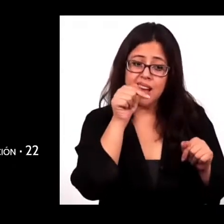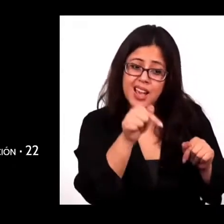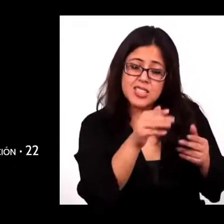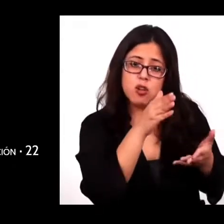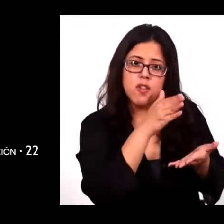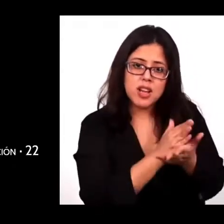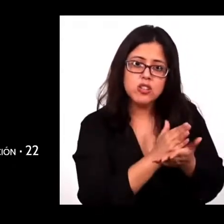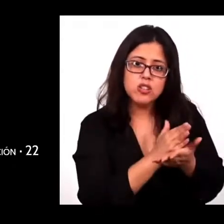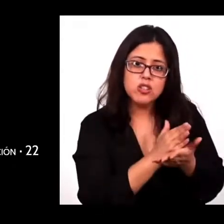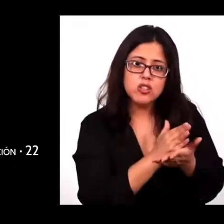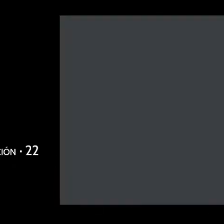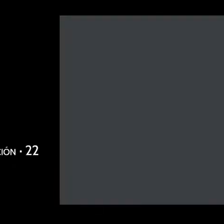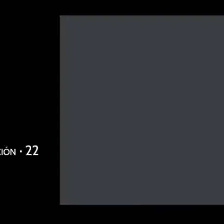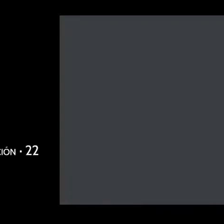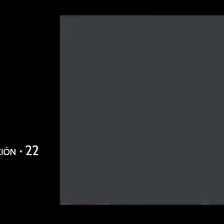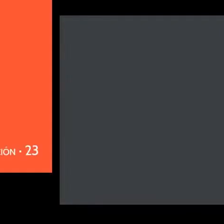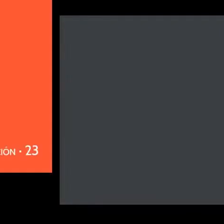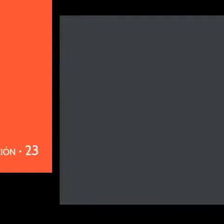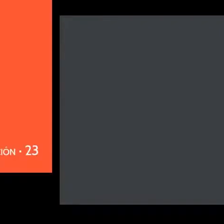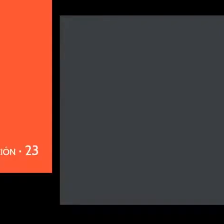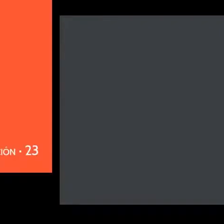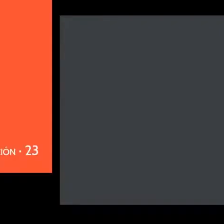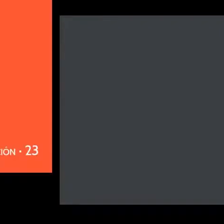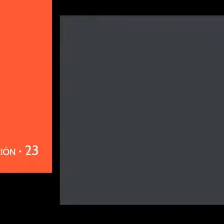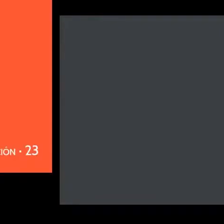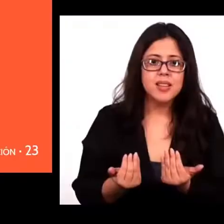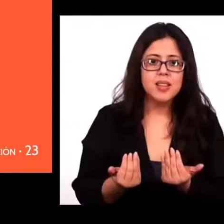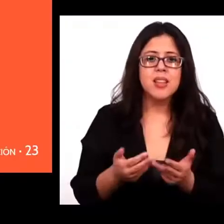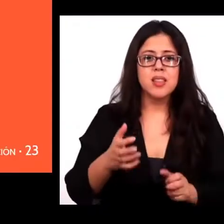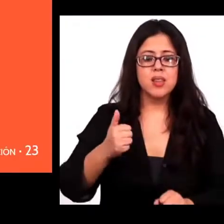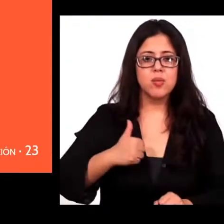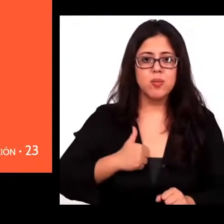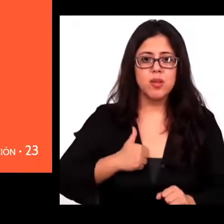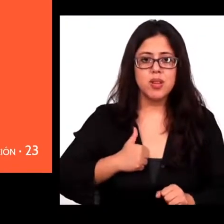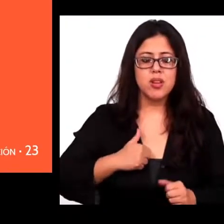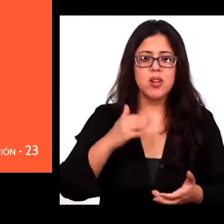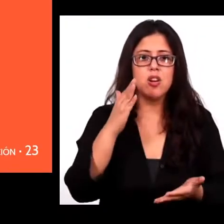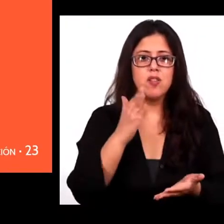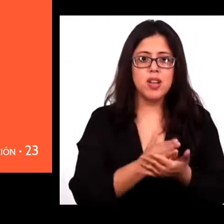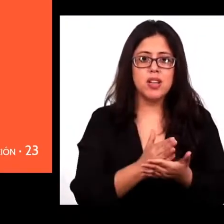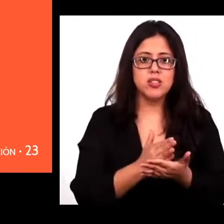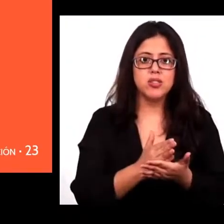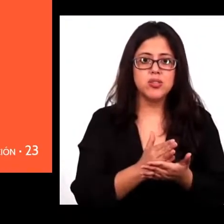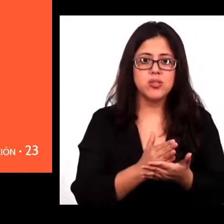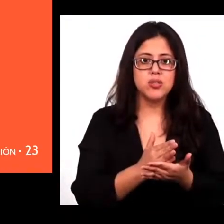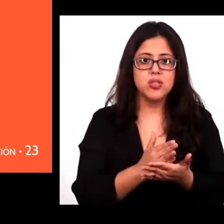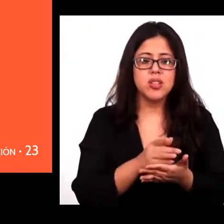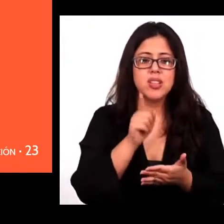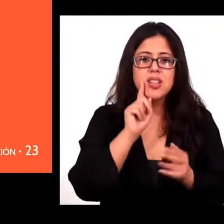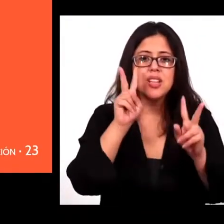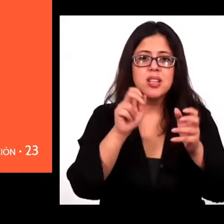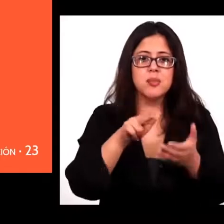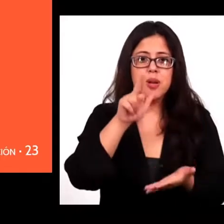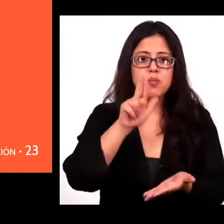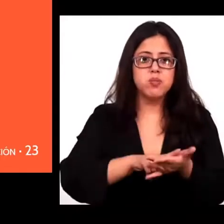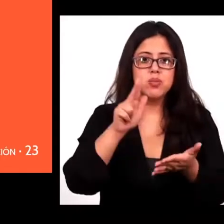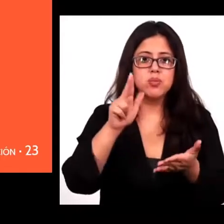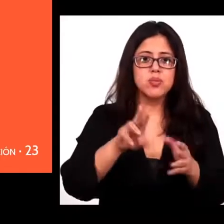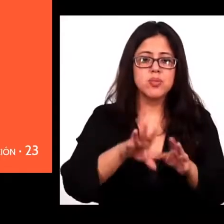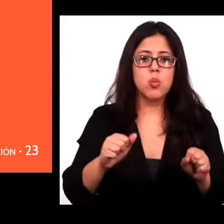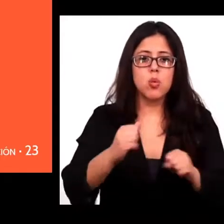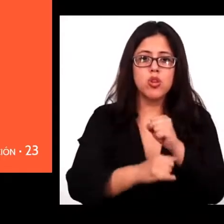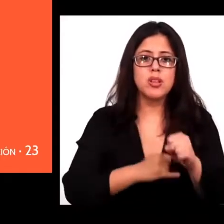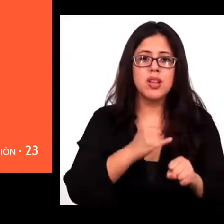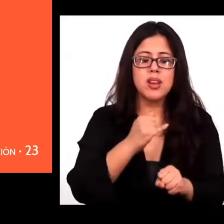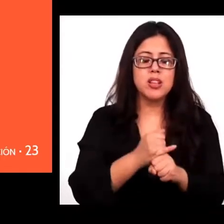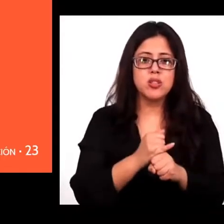obligación dé cuenta entonces de la necesidad de cumplir con las obligaciones que ha contraído en virtud de la ratificación de los tratados internacionales,